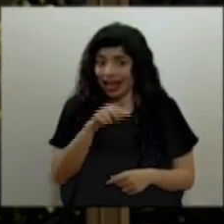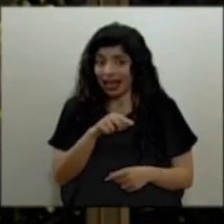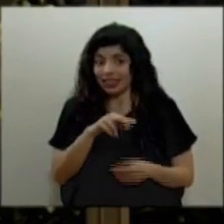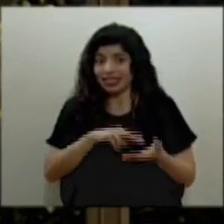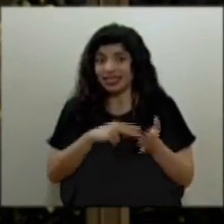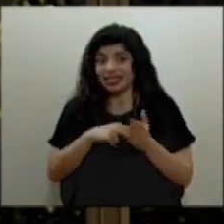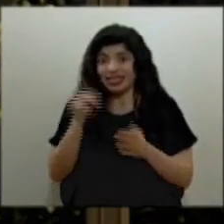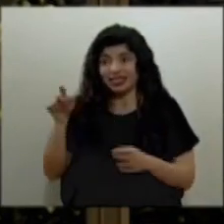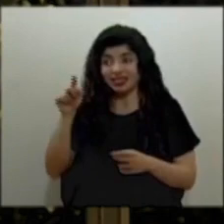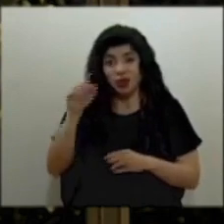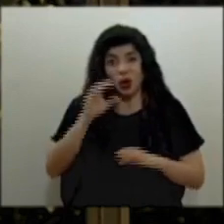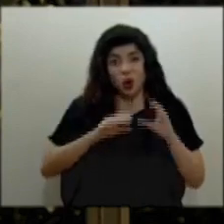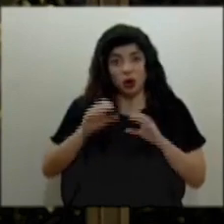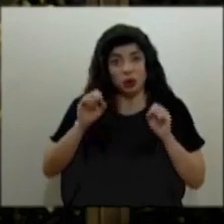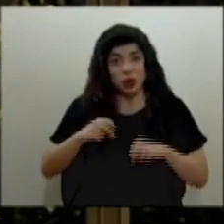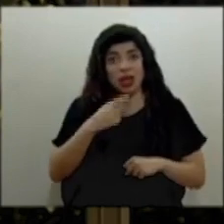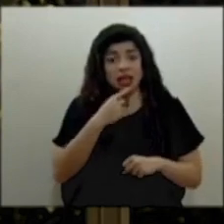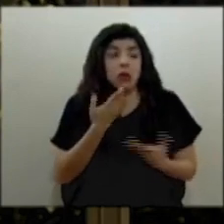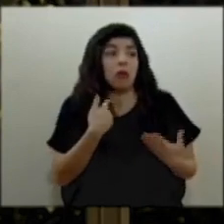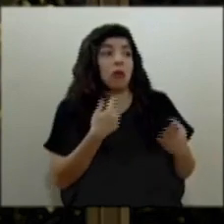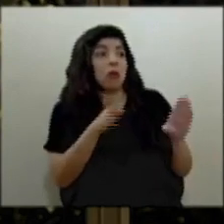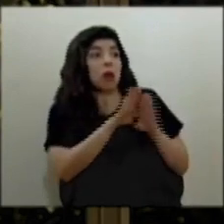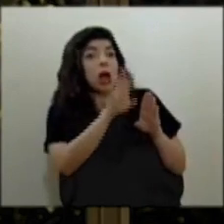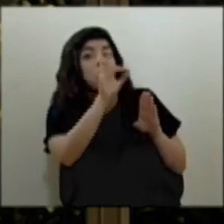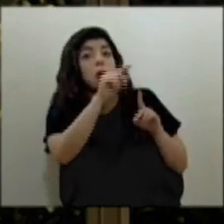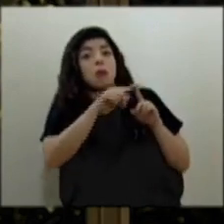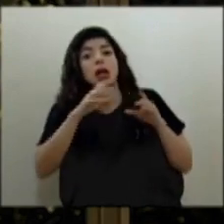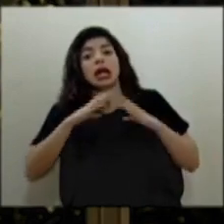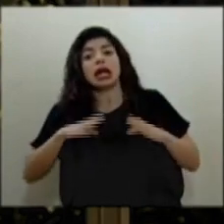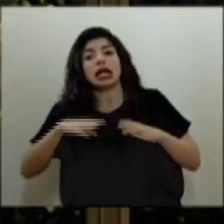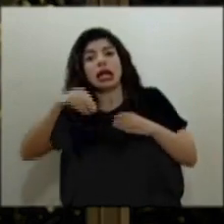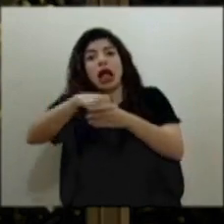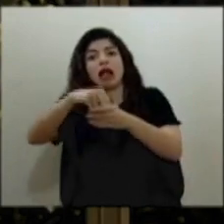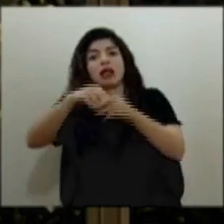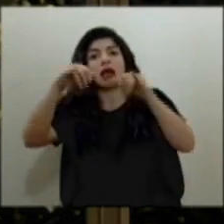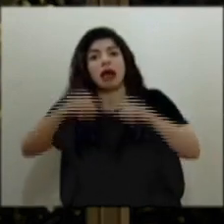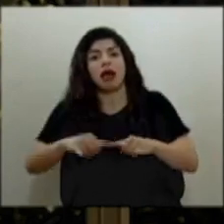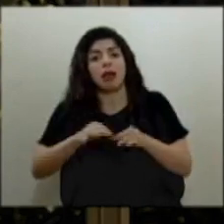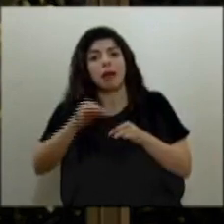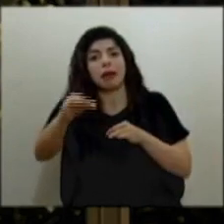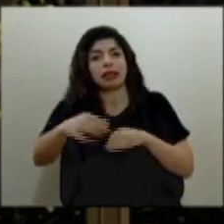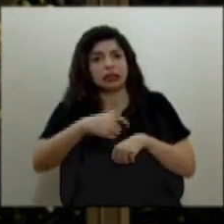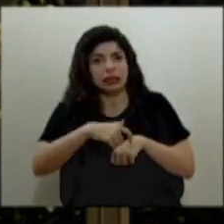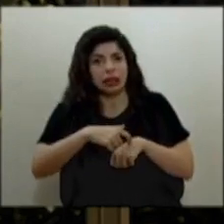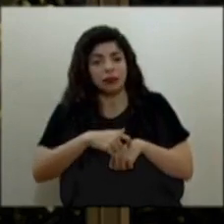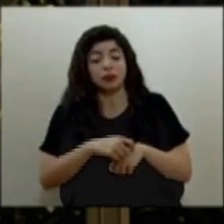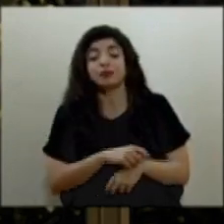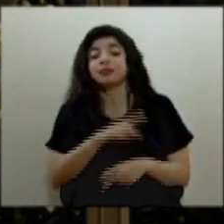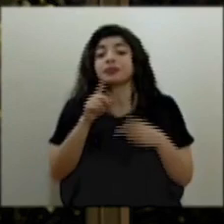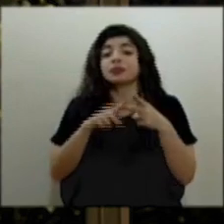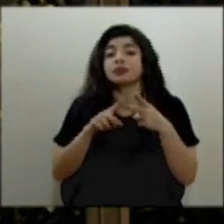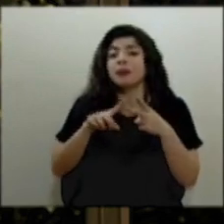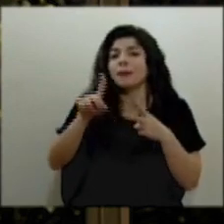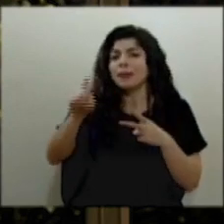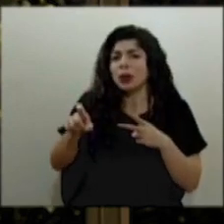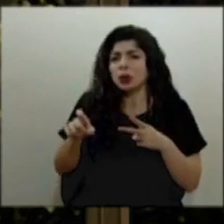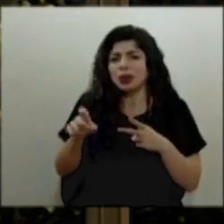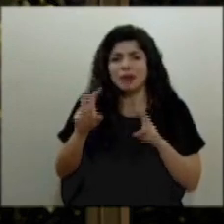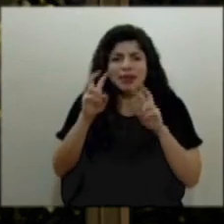que ahora los comercios digan, bueno, cierro el local a las 9, pero tengo los clientes adentro? Y la otra consulta, nada